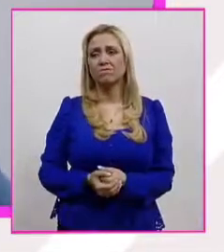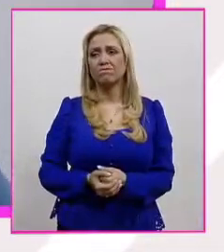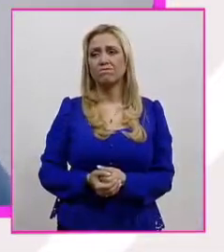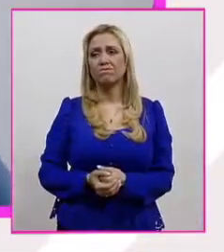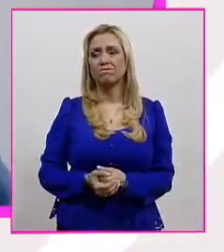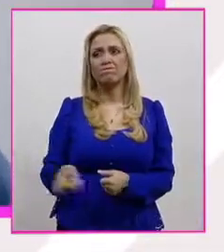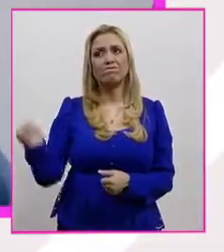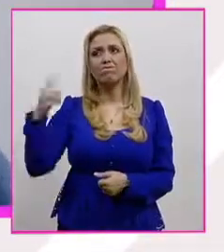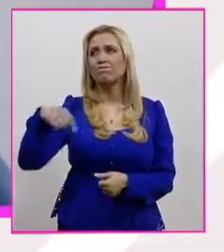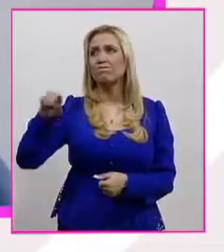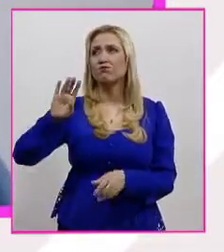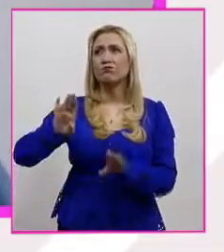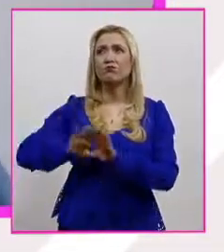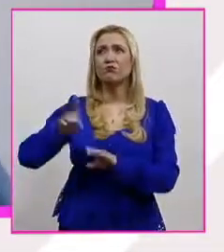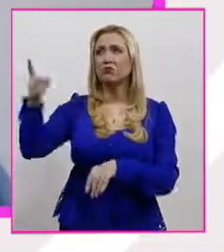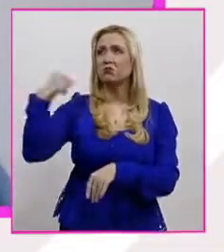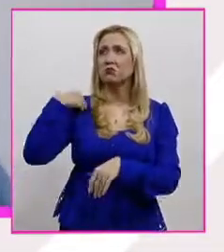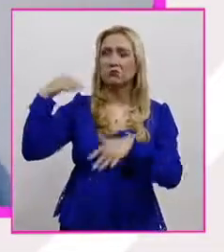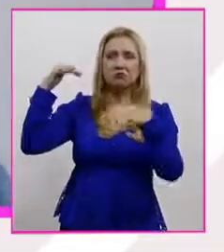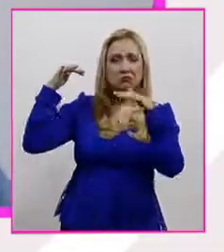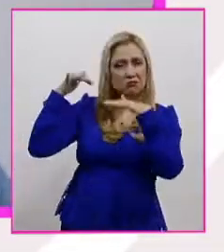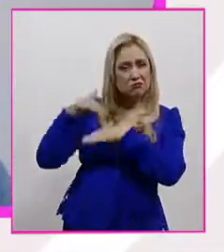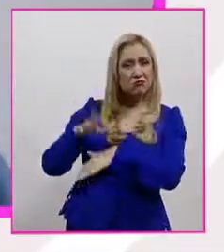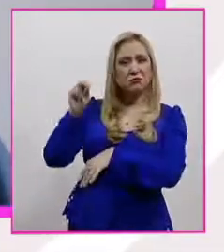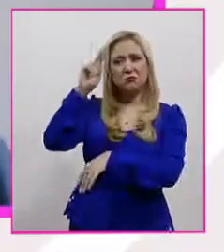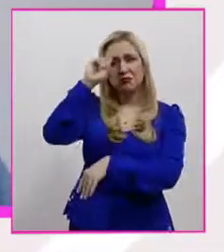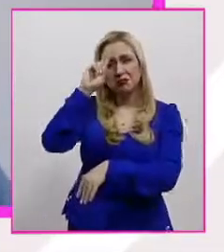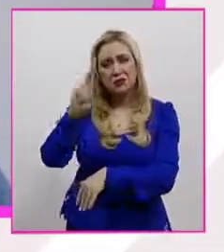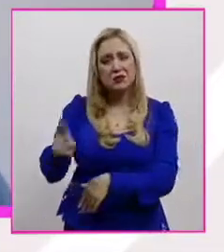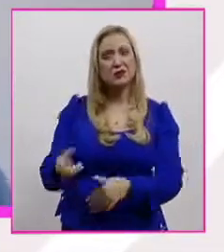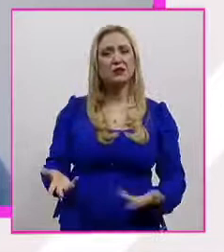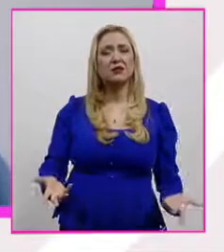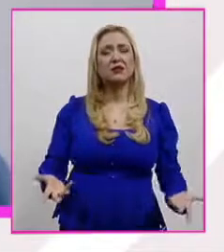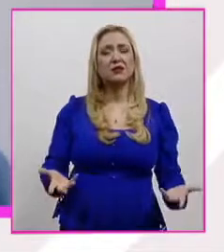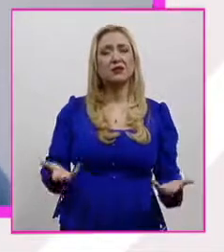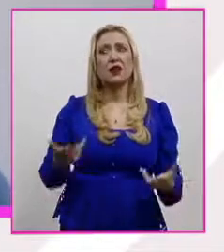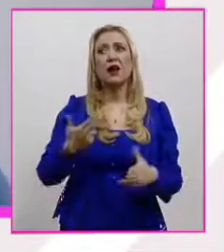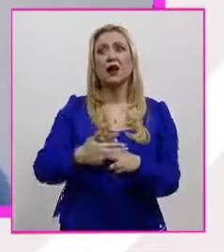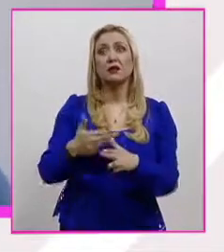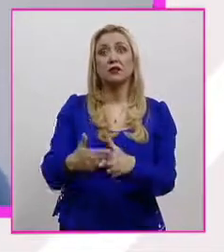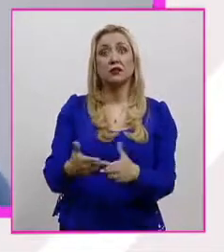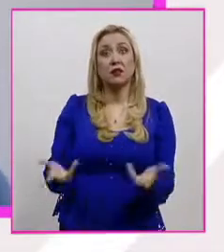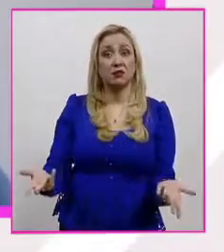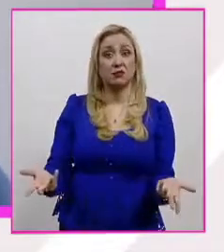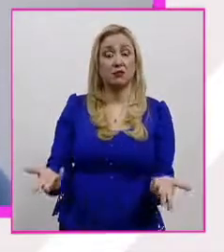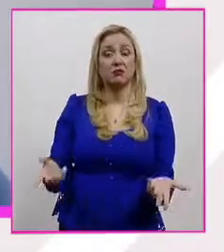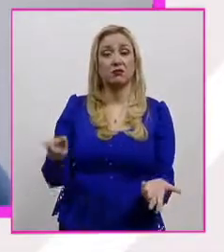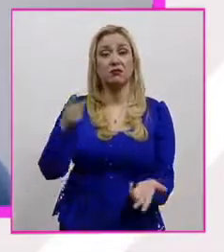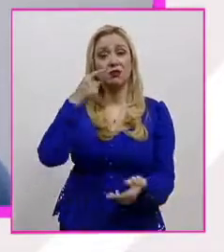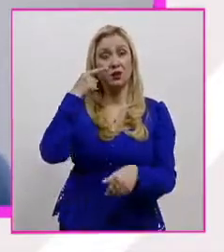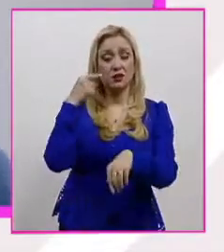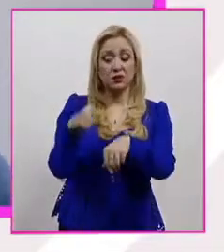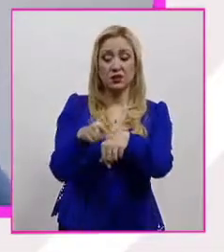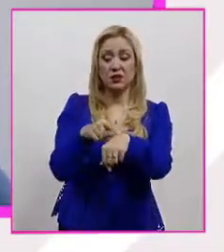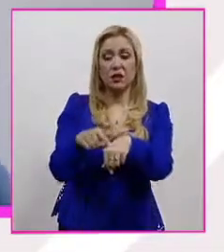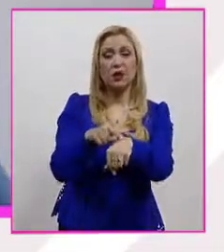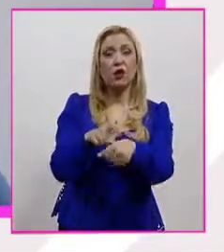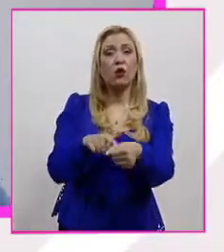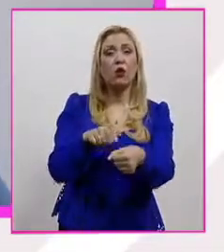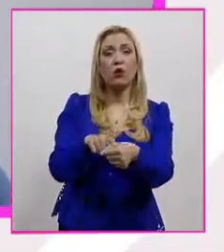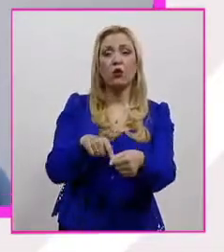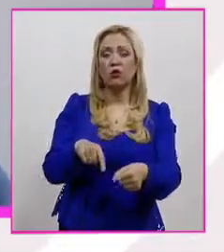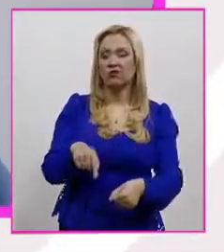sistema de opresiones, de vivir distintas cuestiones, inclusive todas estas vinculadas con racismo, porque la